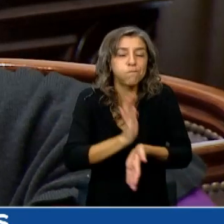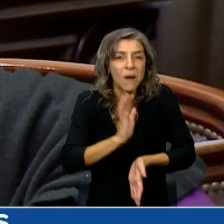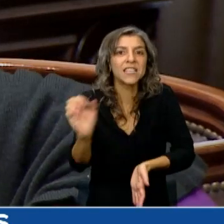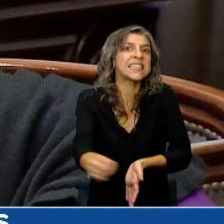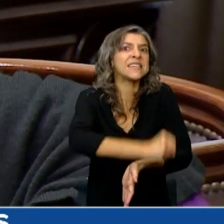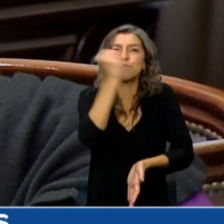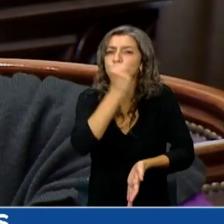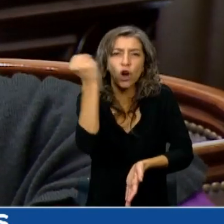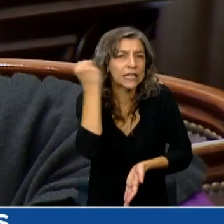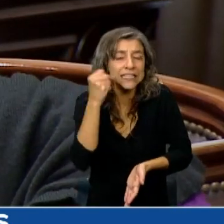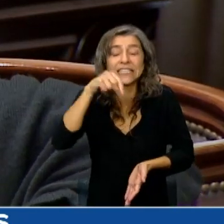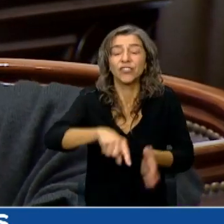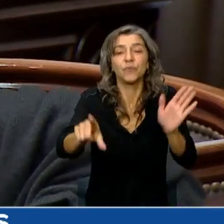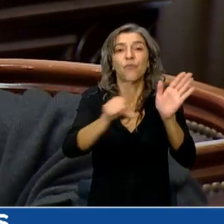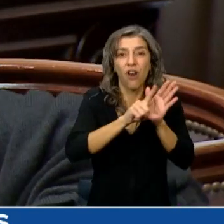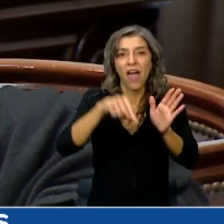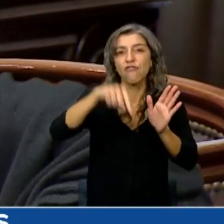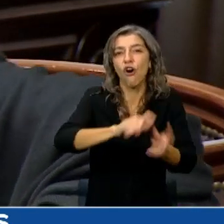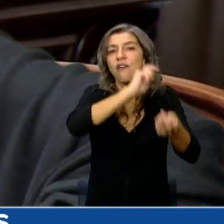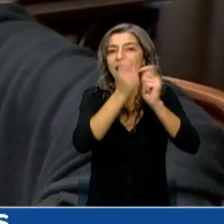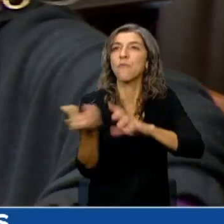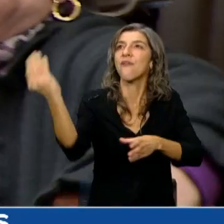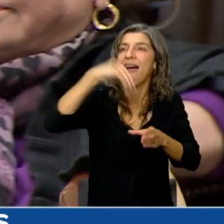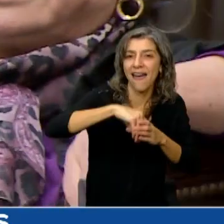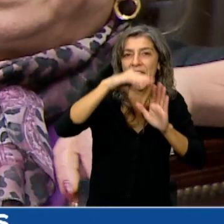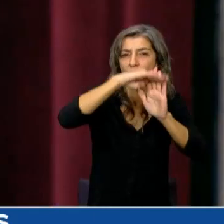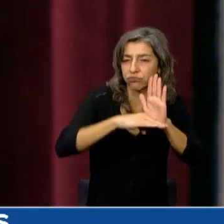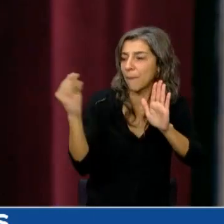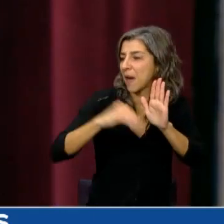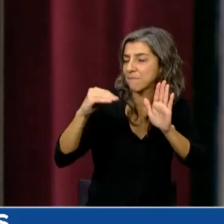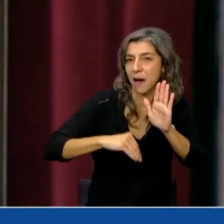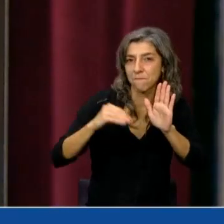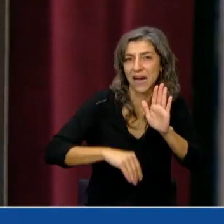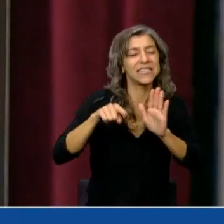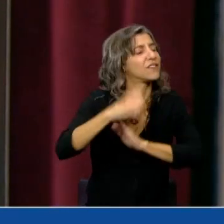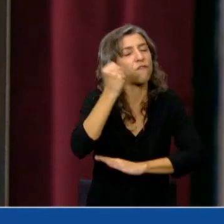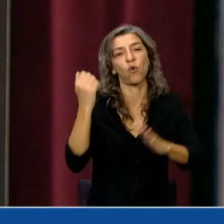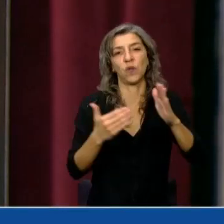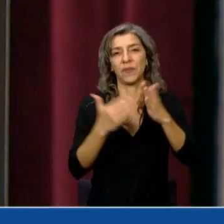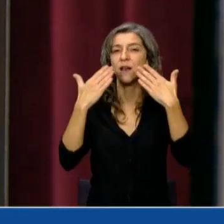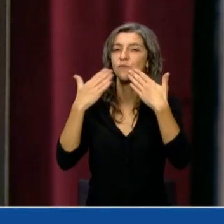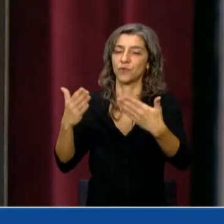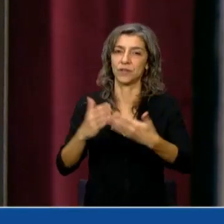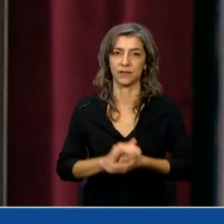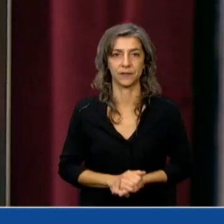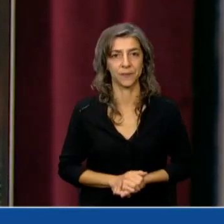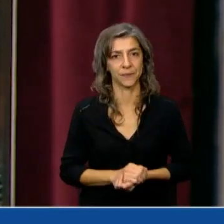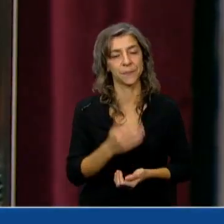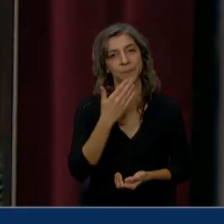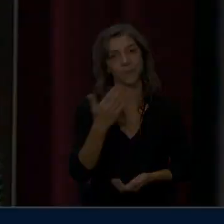refreshing a esta ley. Gracias. Muchas gracias, diputada.